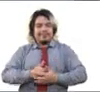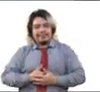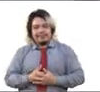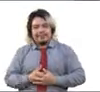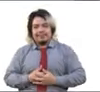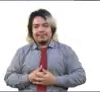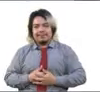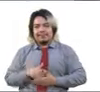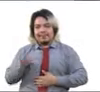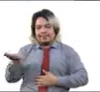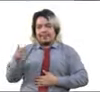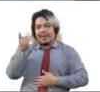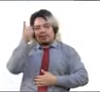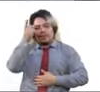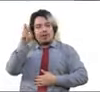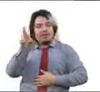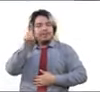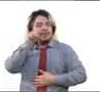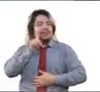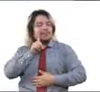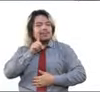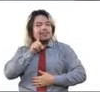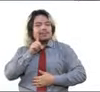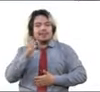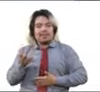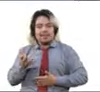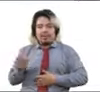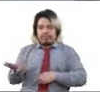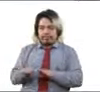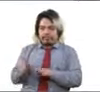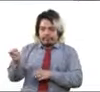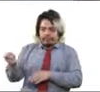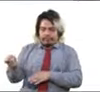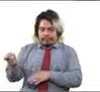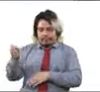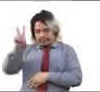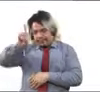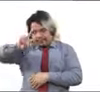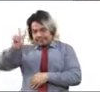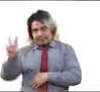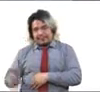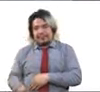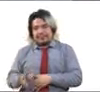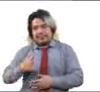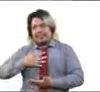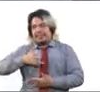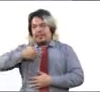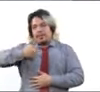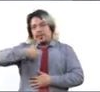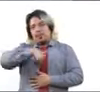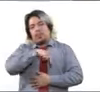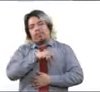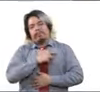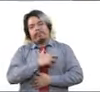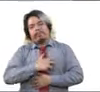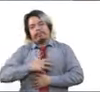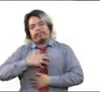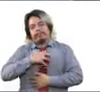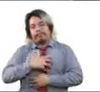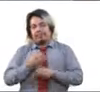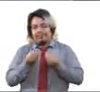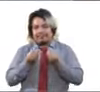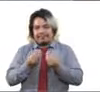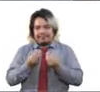Muy buenos días, doctora Claudia Sheinbaum Pardo. Muy buenos días, en verdad estamos muy, muy contentas y contentos